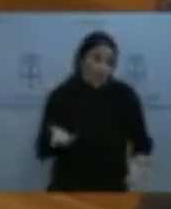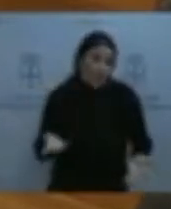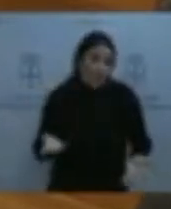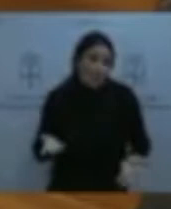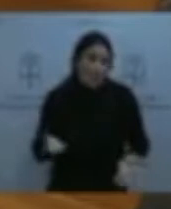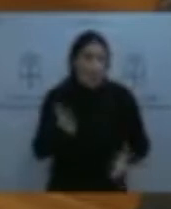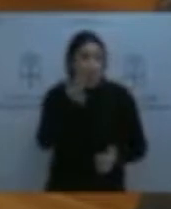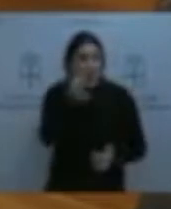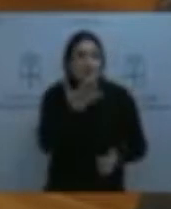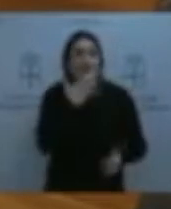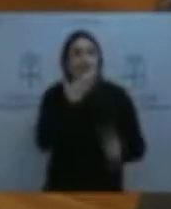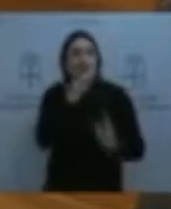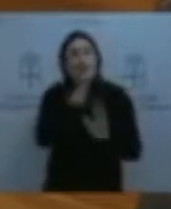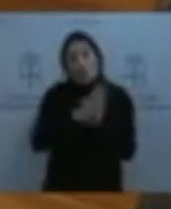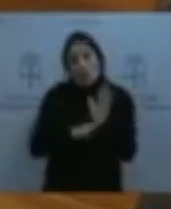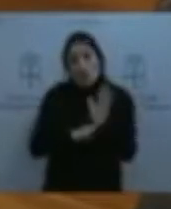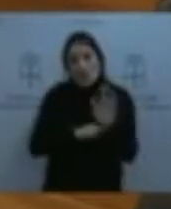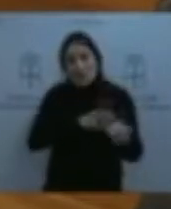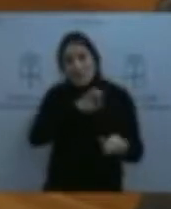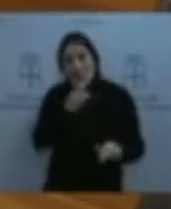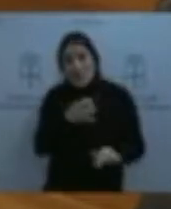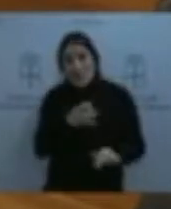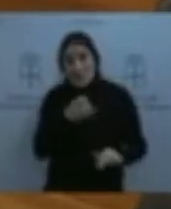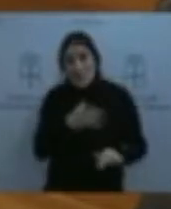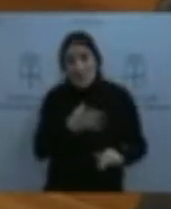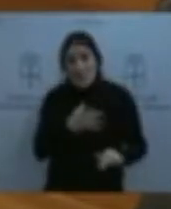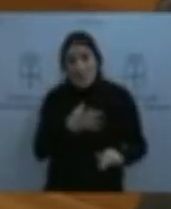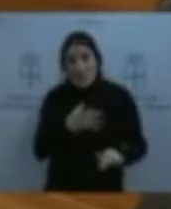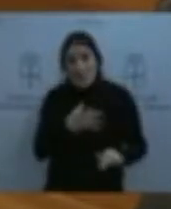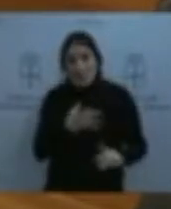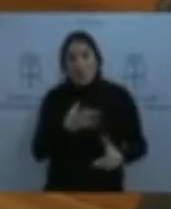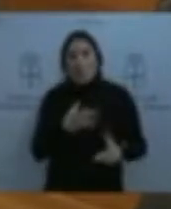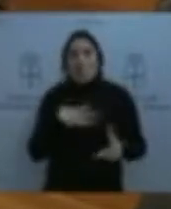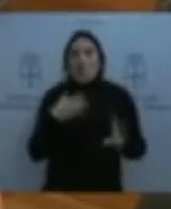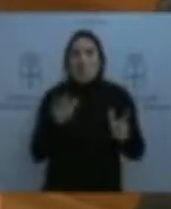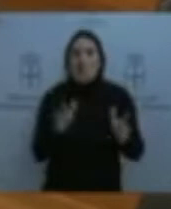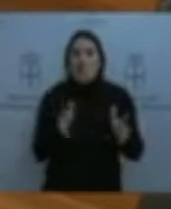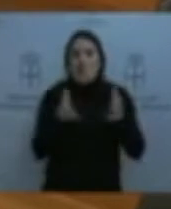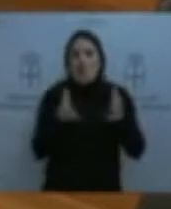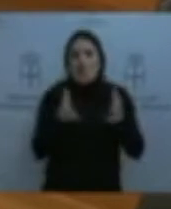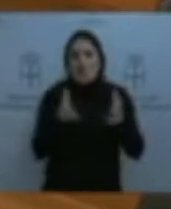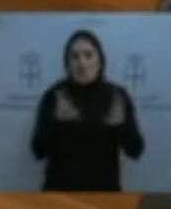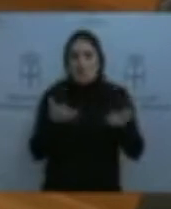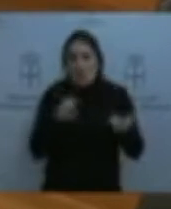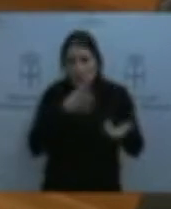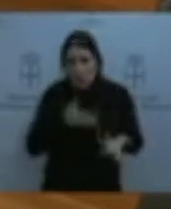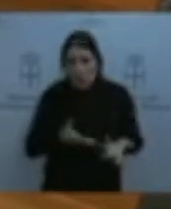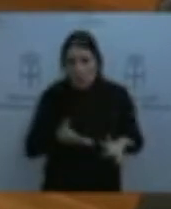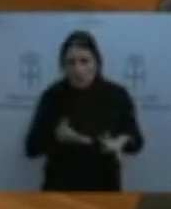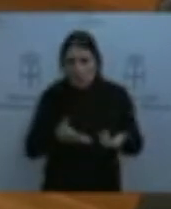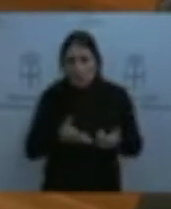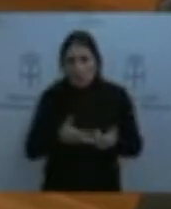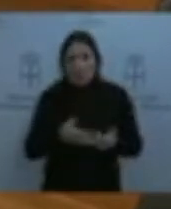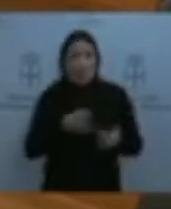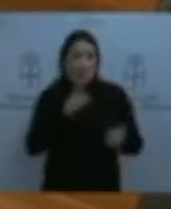máxime cuando las condiciones de endeudamiento no son especialmente ventajosas en estos momentos. Convendrá igualmente